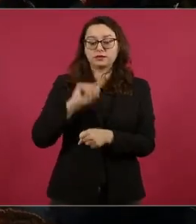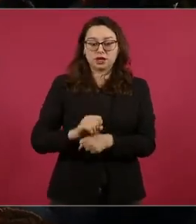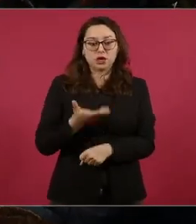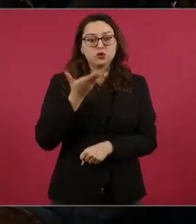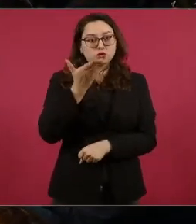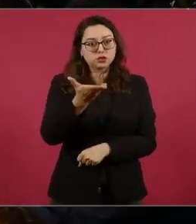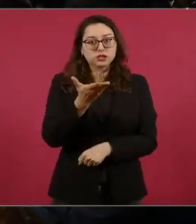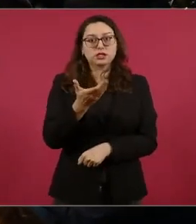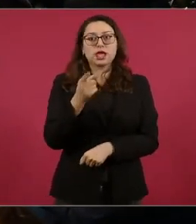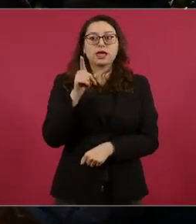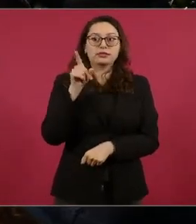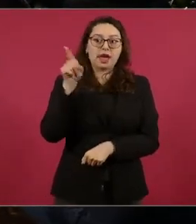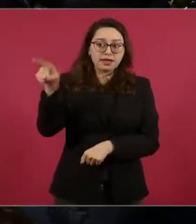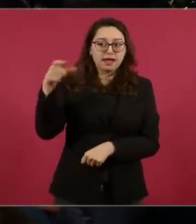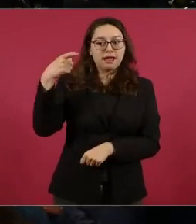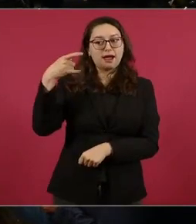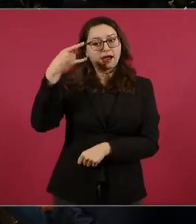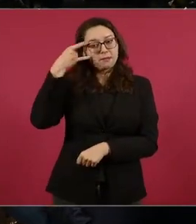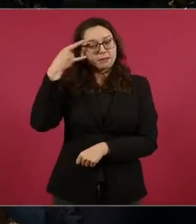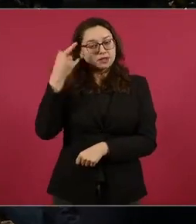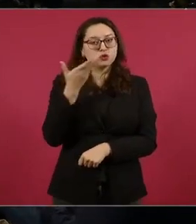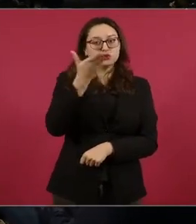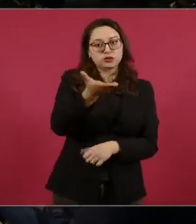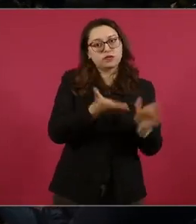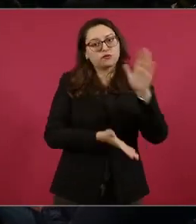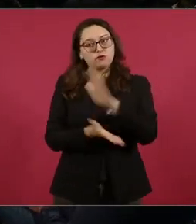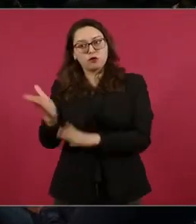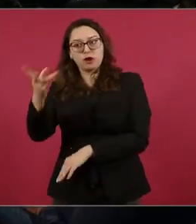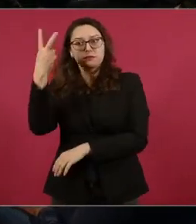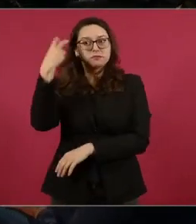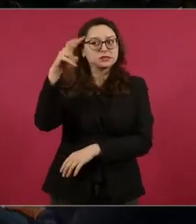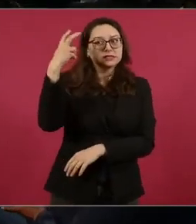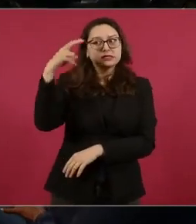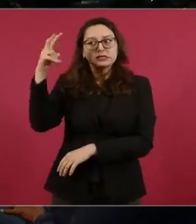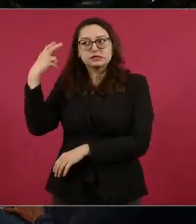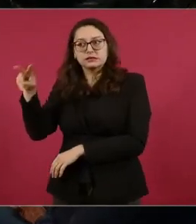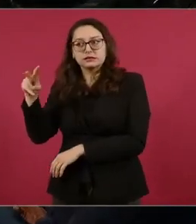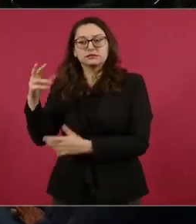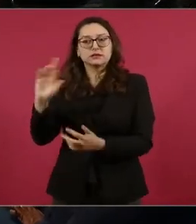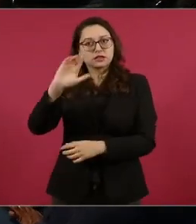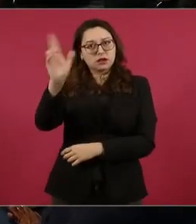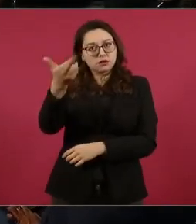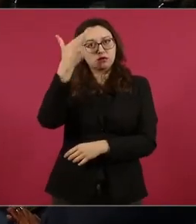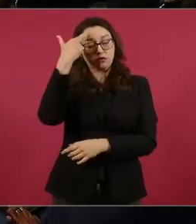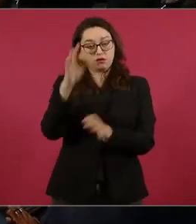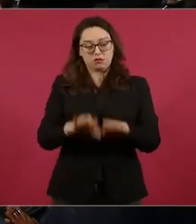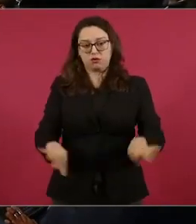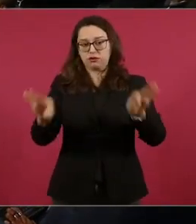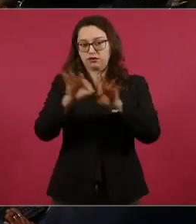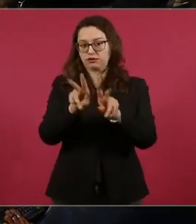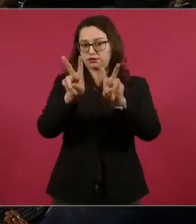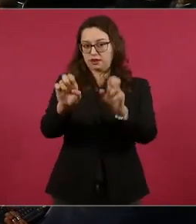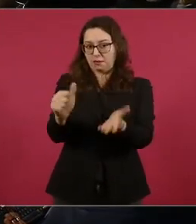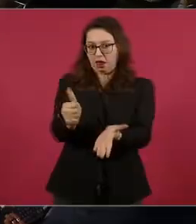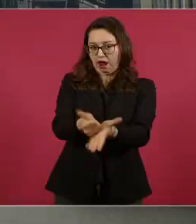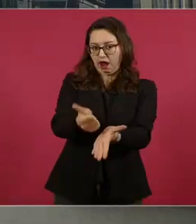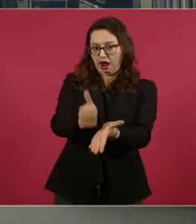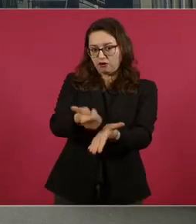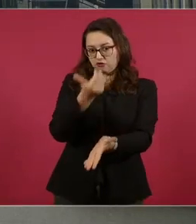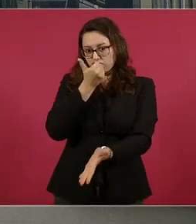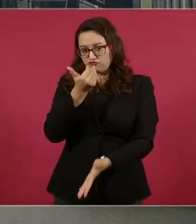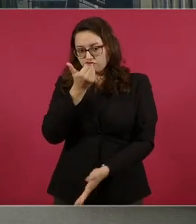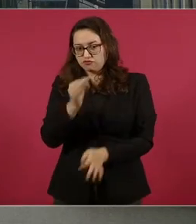gira por el Estado de Campeche usted comentó la importancia que tiene el arroz en el país y los esfuerzos de su gobierno por